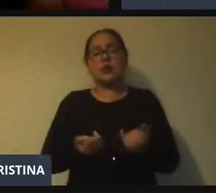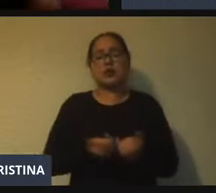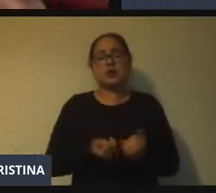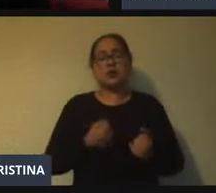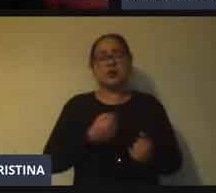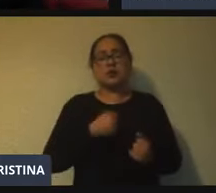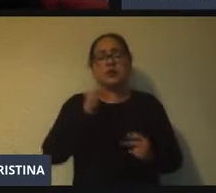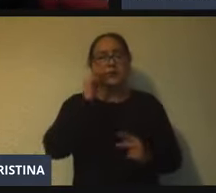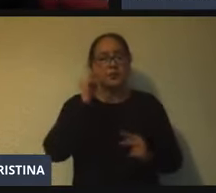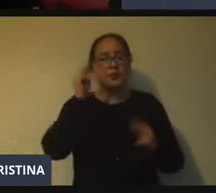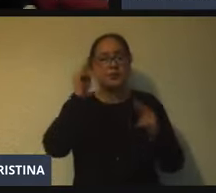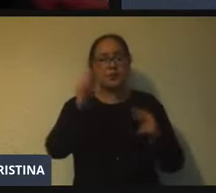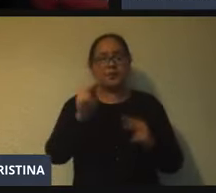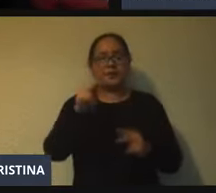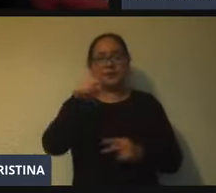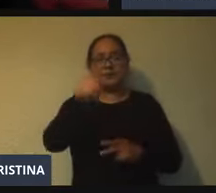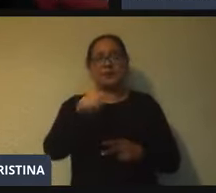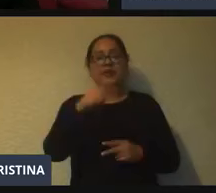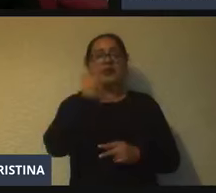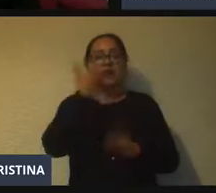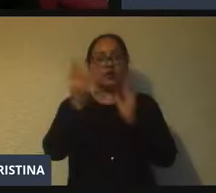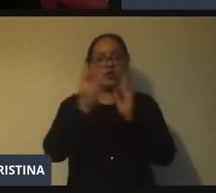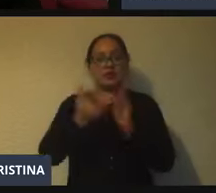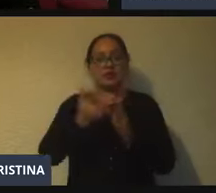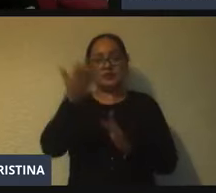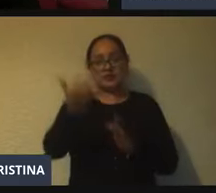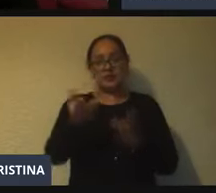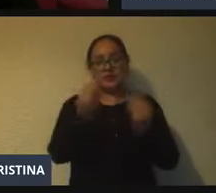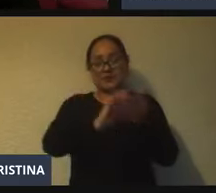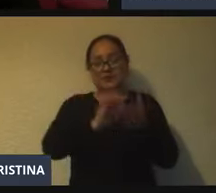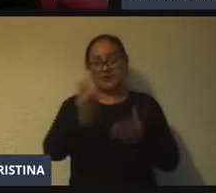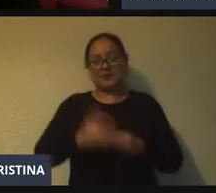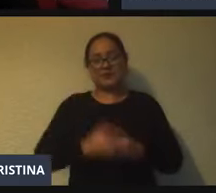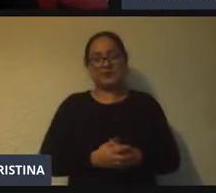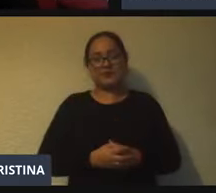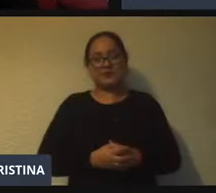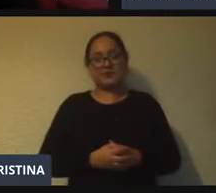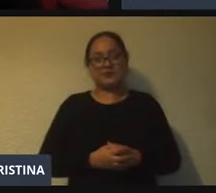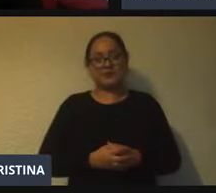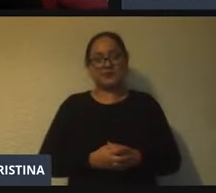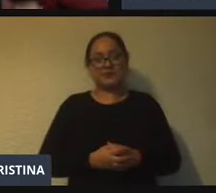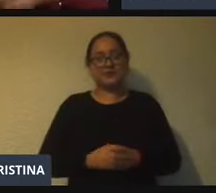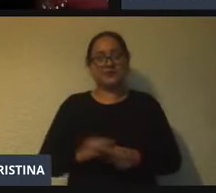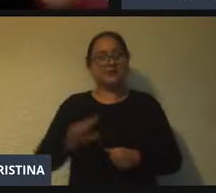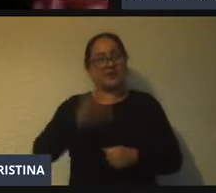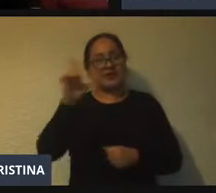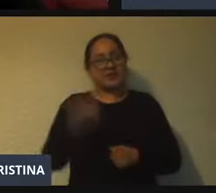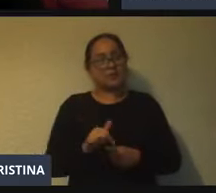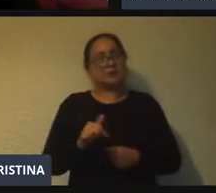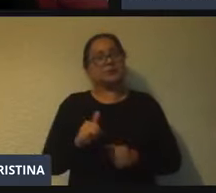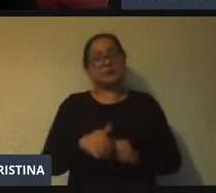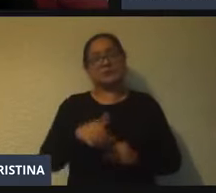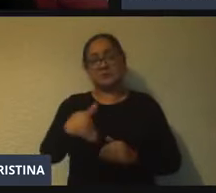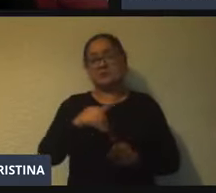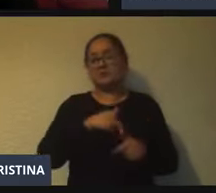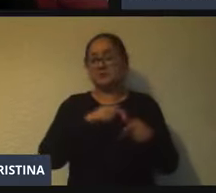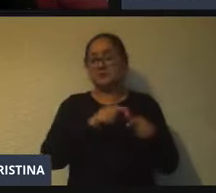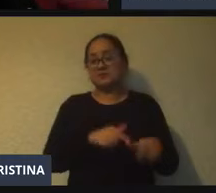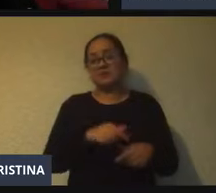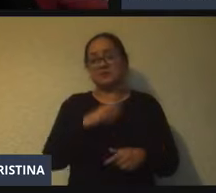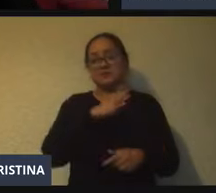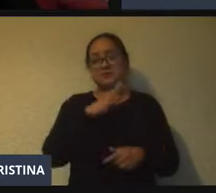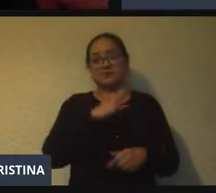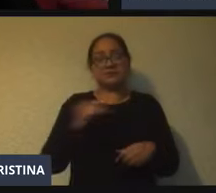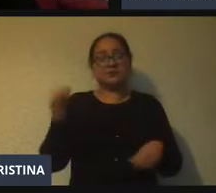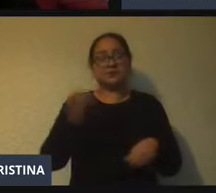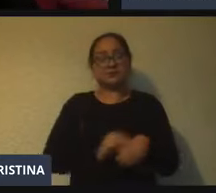que es un boom y la quieren contactar mucha gente. Entonces, bueno, pues ya estaremos en espera para poderlo montar en las páginas